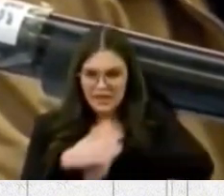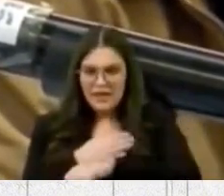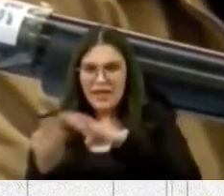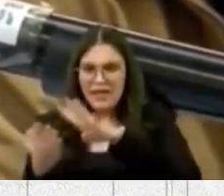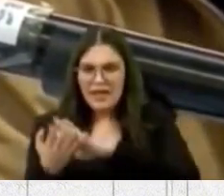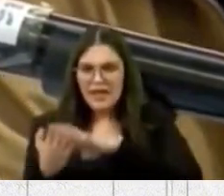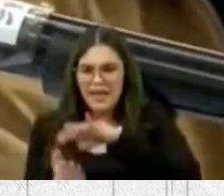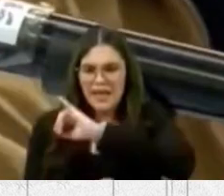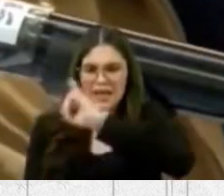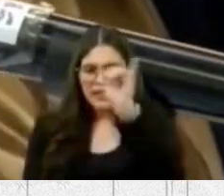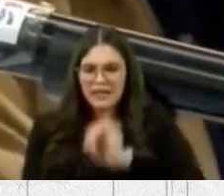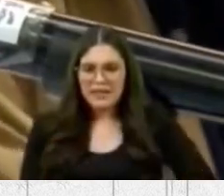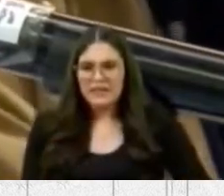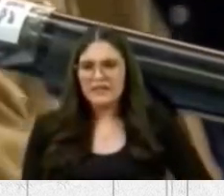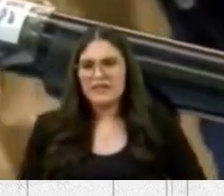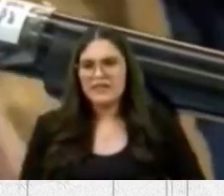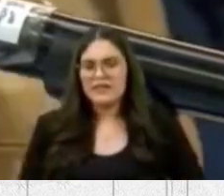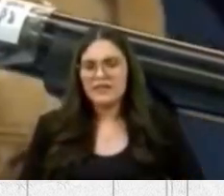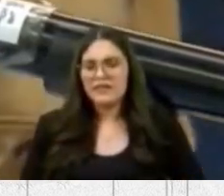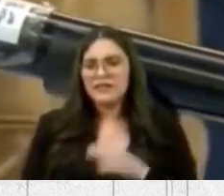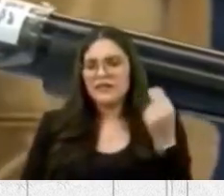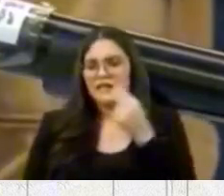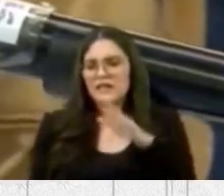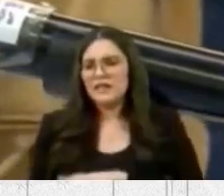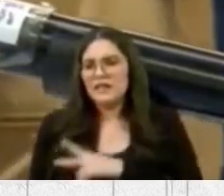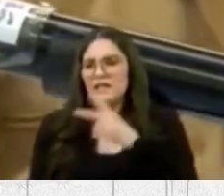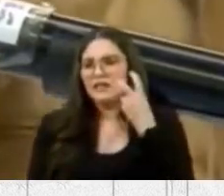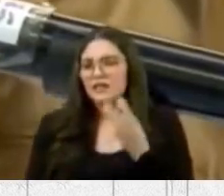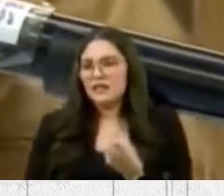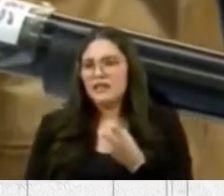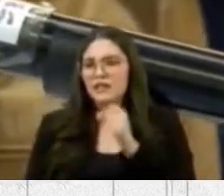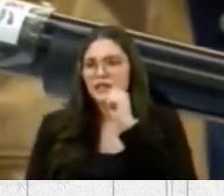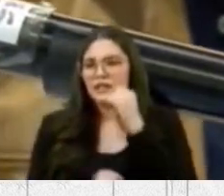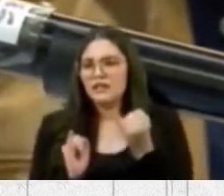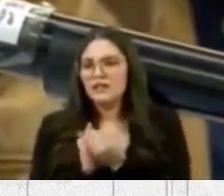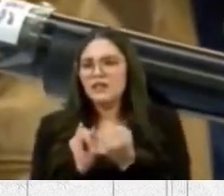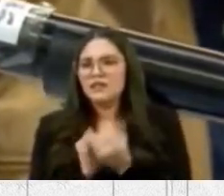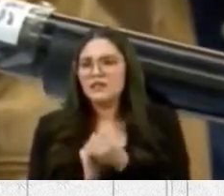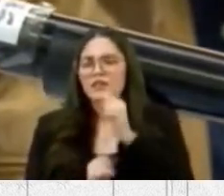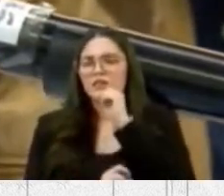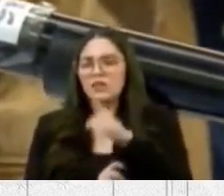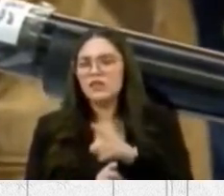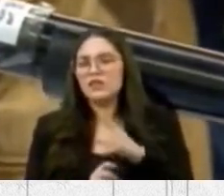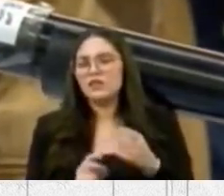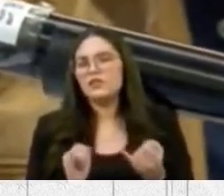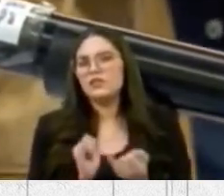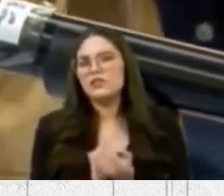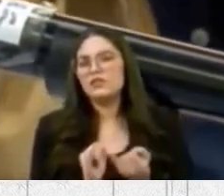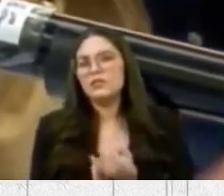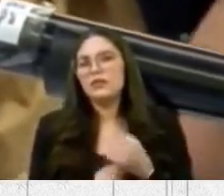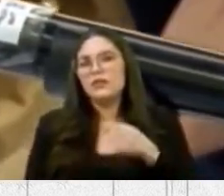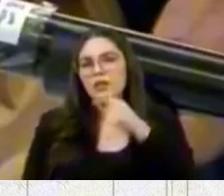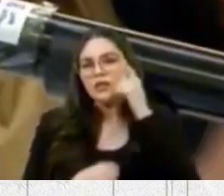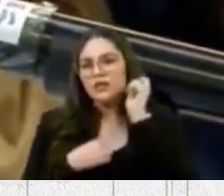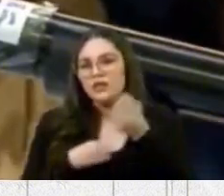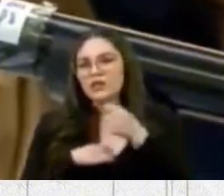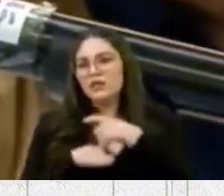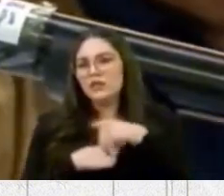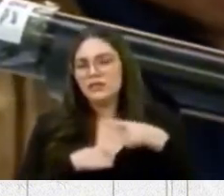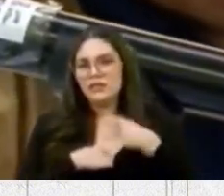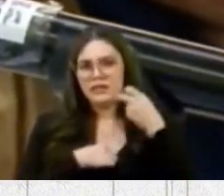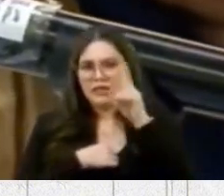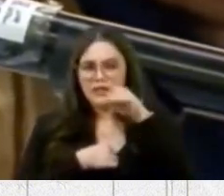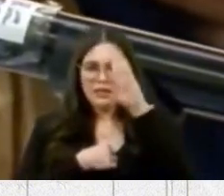cárcel. Por eso es que los jueces ocupan el segundo lugar sobre la mayor percepción de